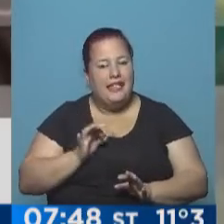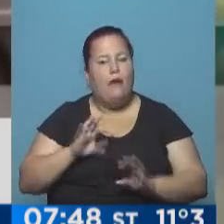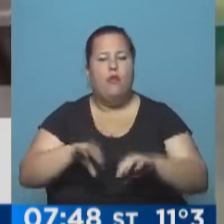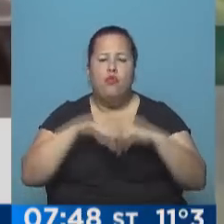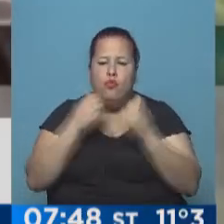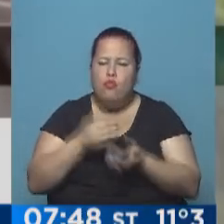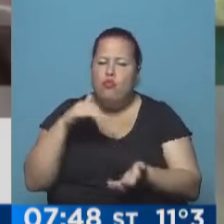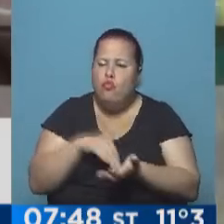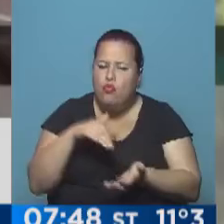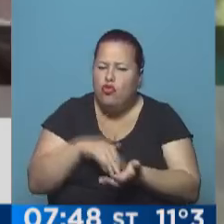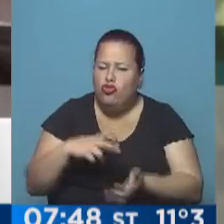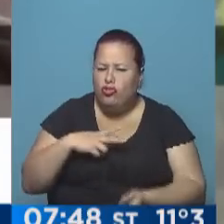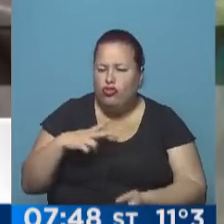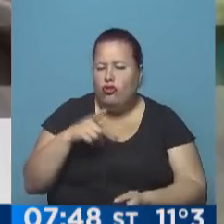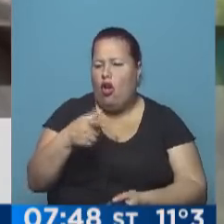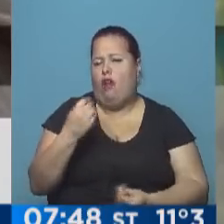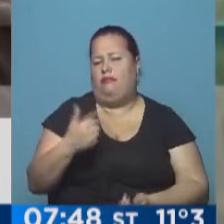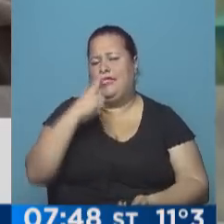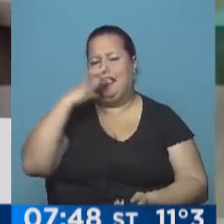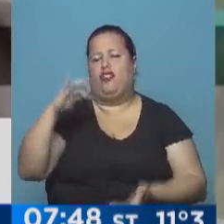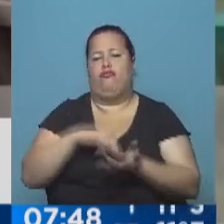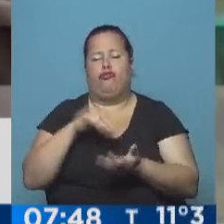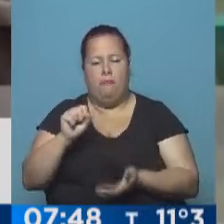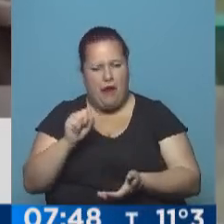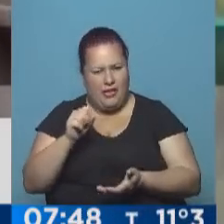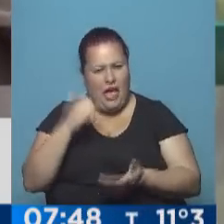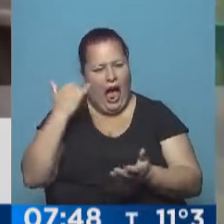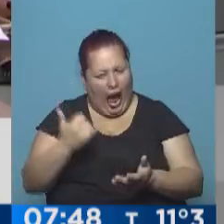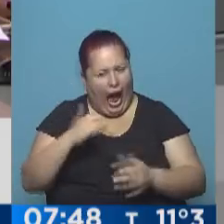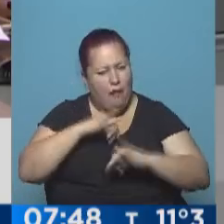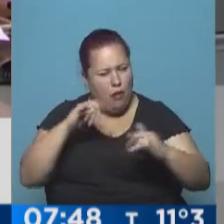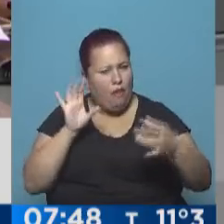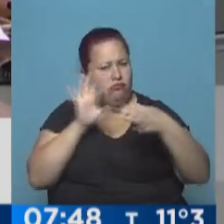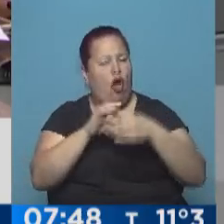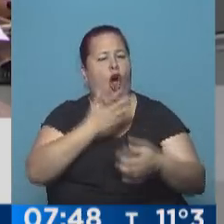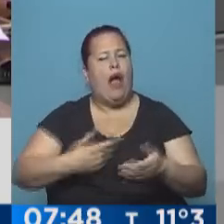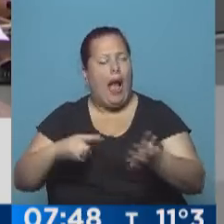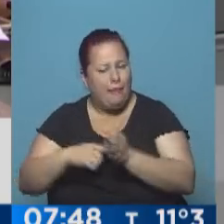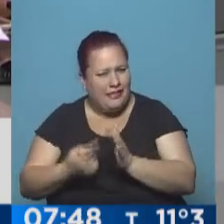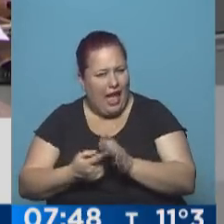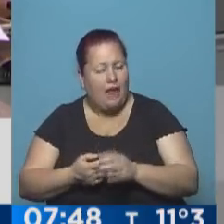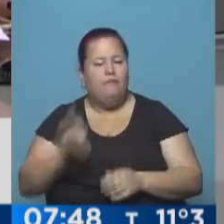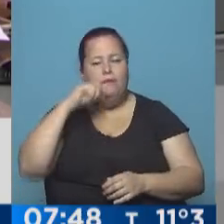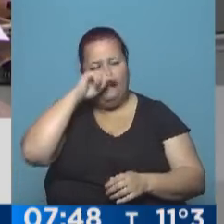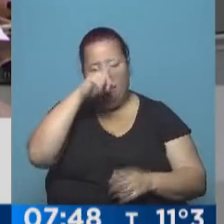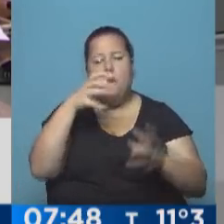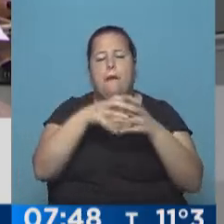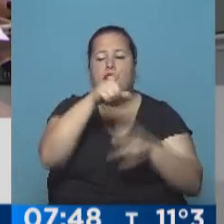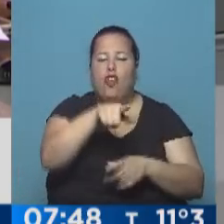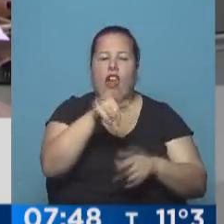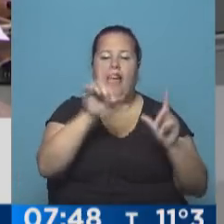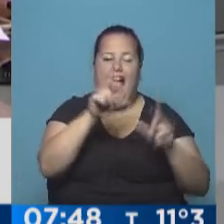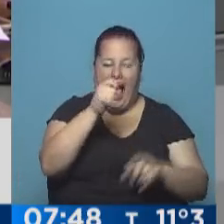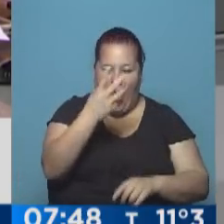suma multimillonaria, son 700 millones de pesos, ¿tiene pauta el gobierno de la ciudad cuando la gente de su canal